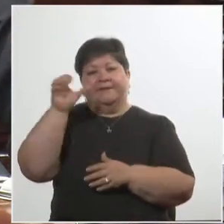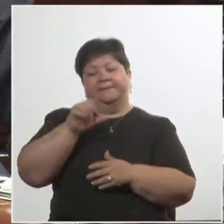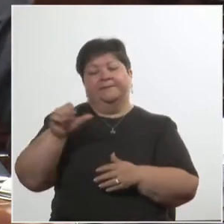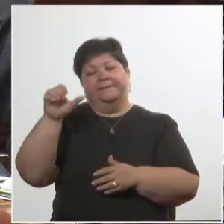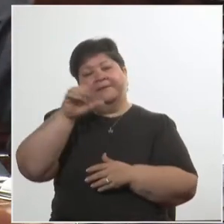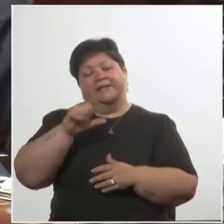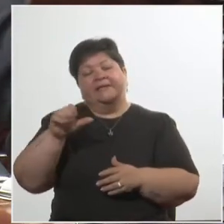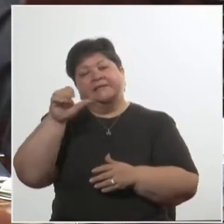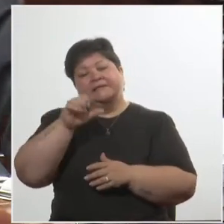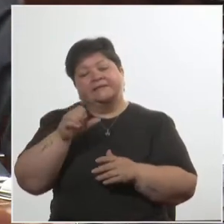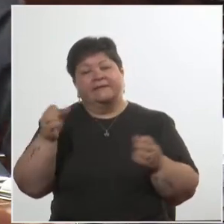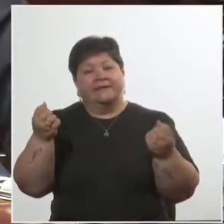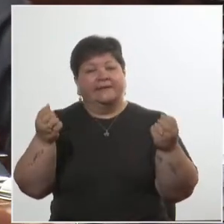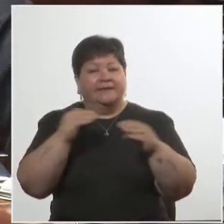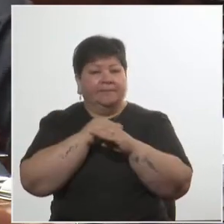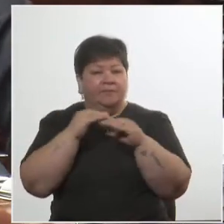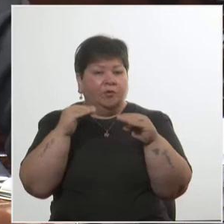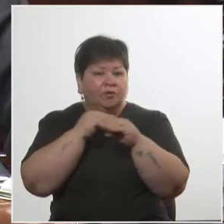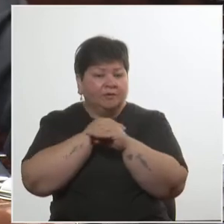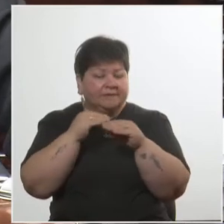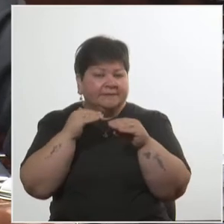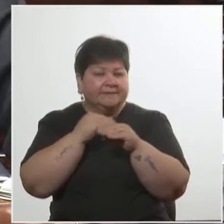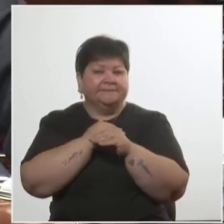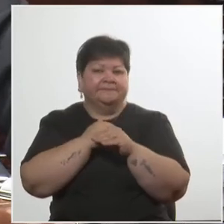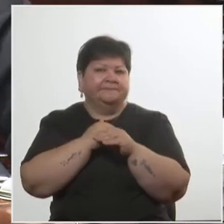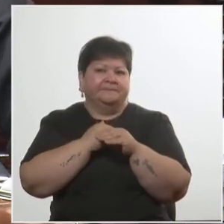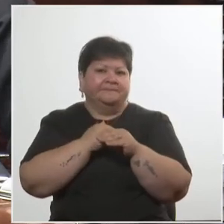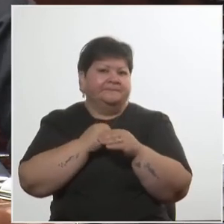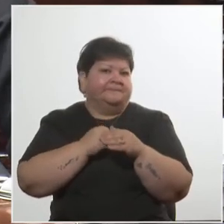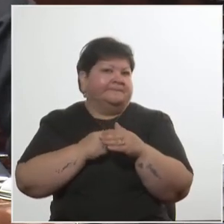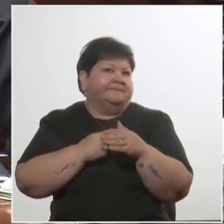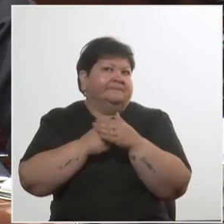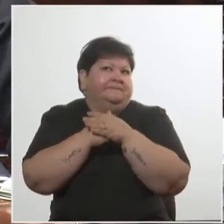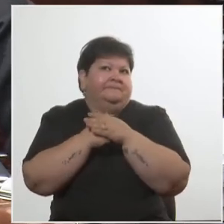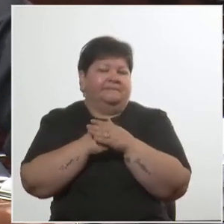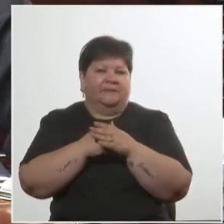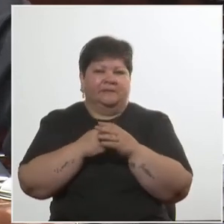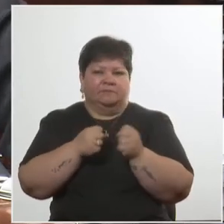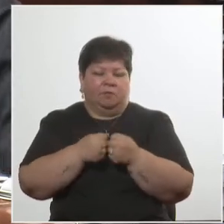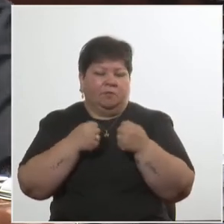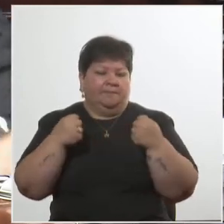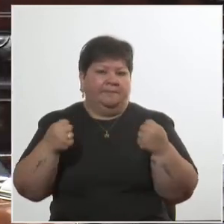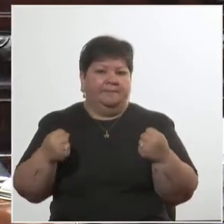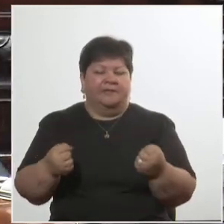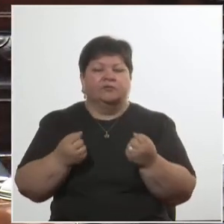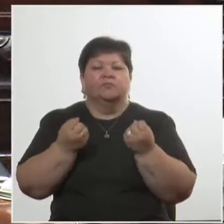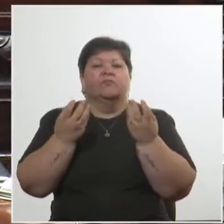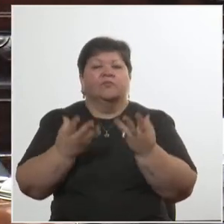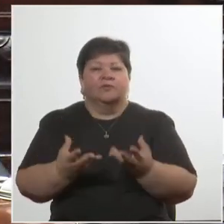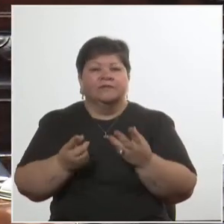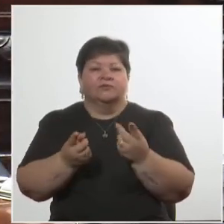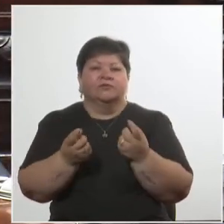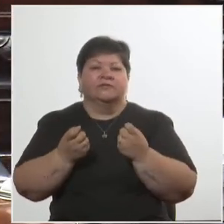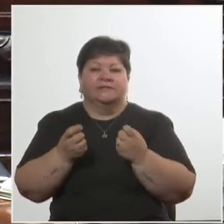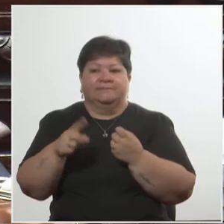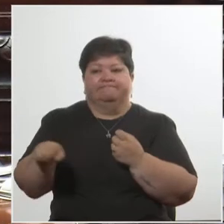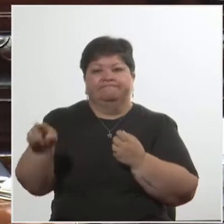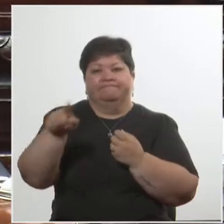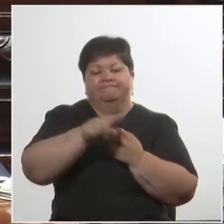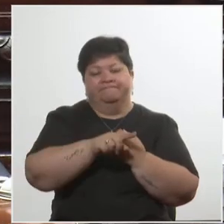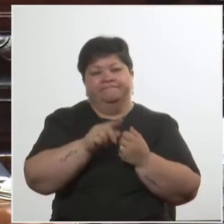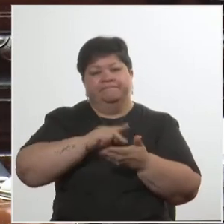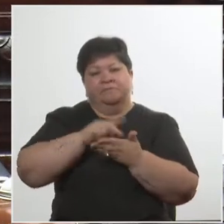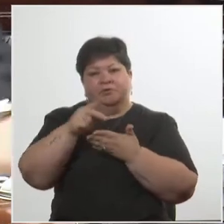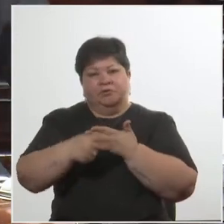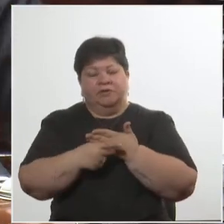transporte se han agotado el plazo máximo que se prevé en esta Norma Por lo cual resulta necesario la remisión de este